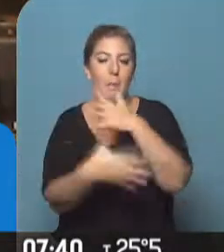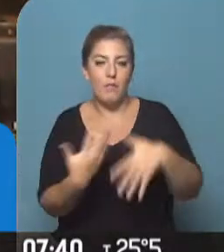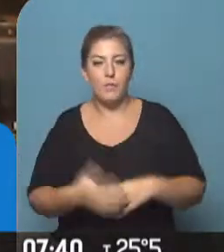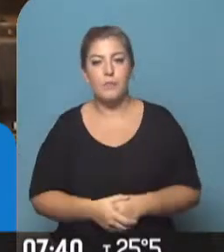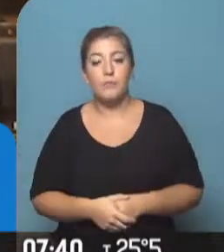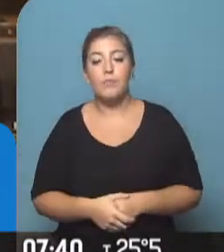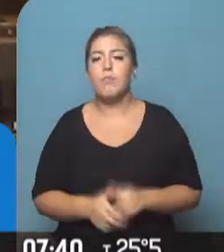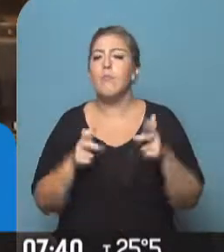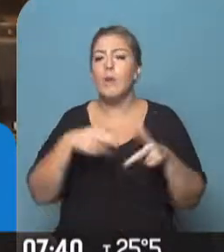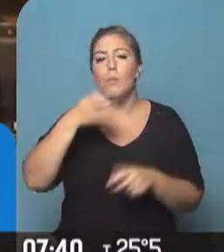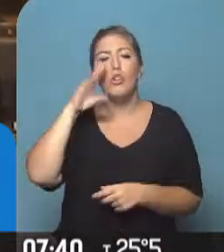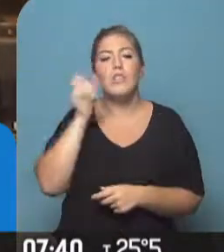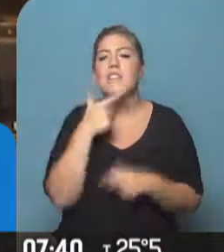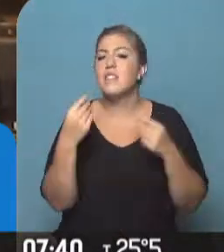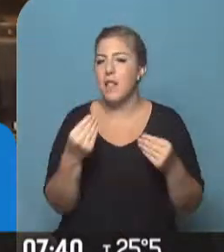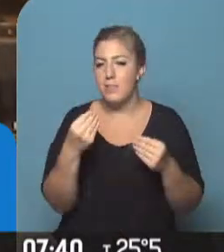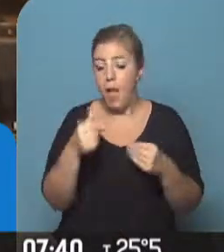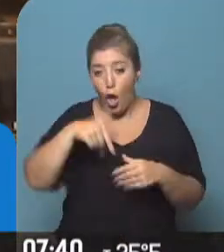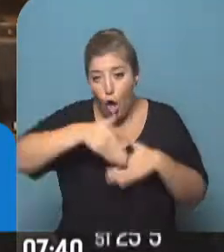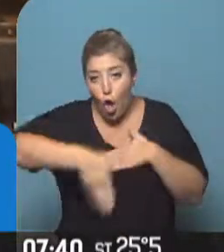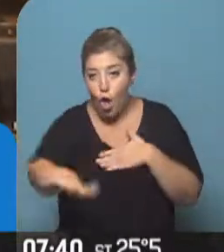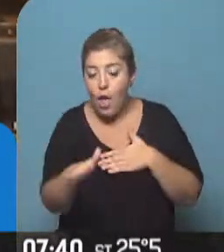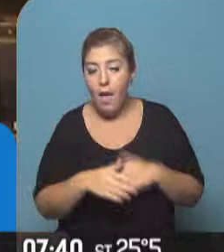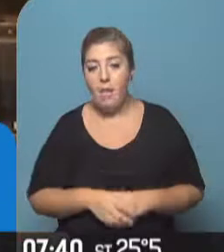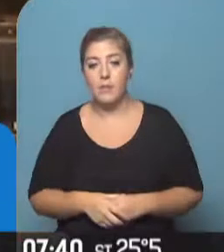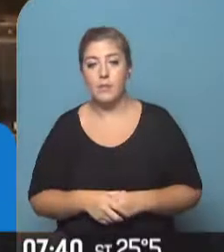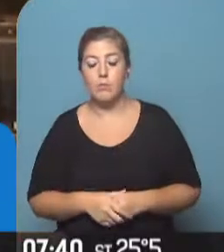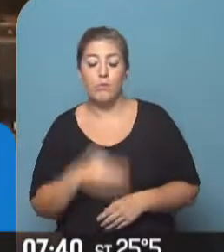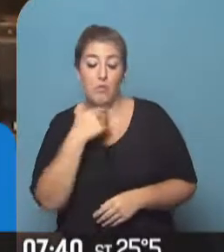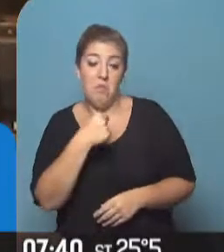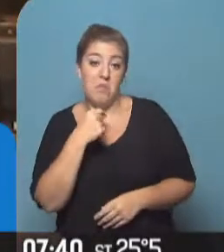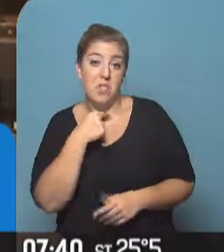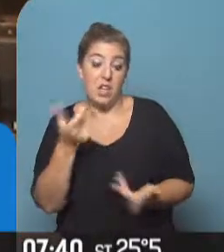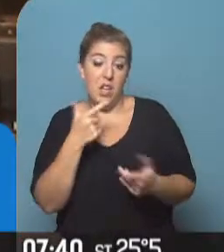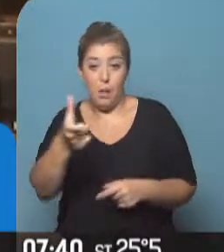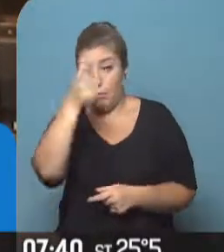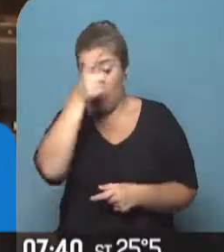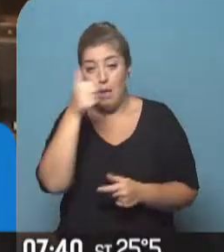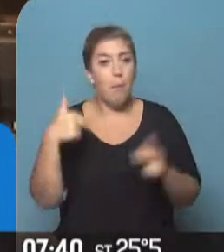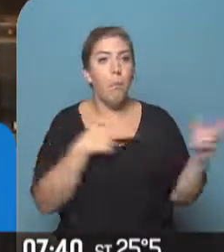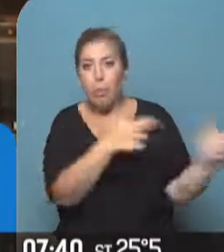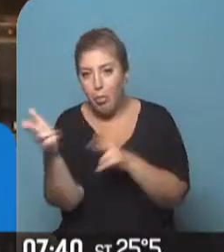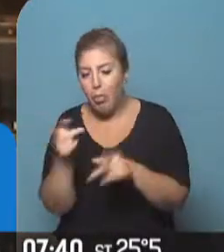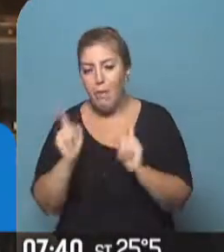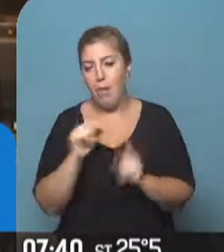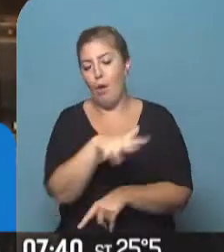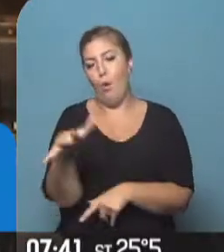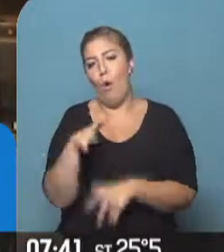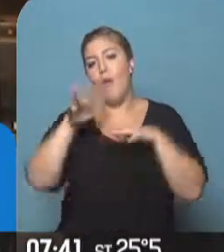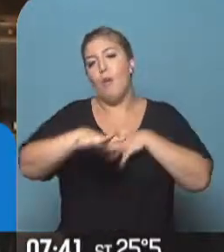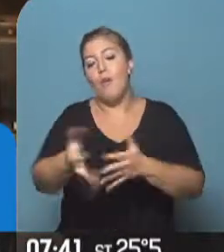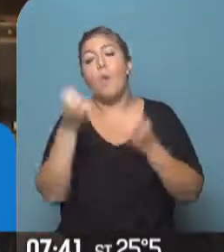lisa y llanamente, que a partir de ahora, debe querer que las fuerzas de seguridad fusilen en el lugar a los